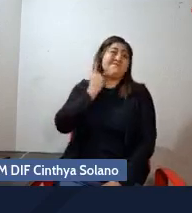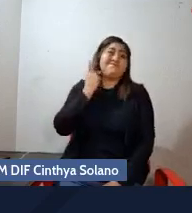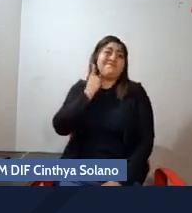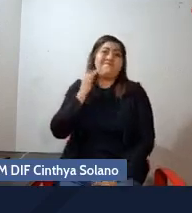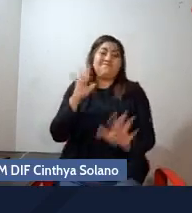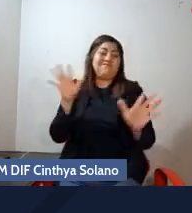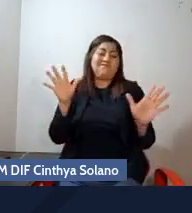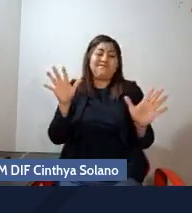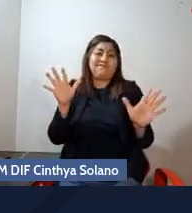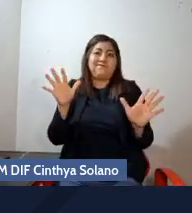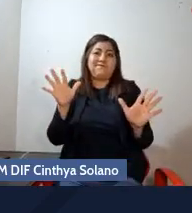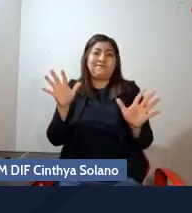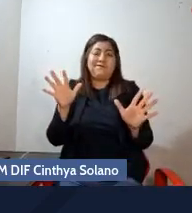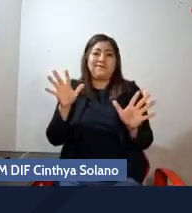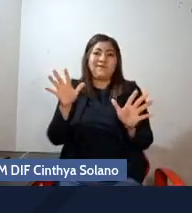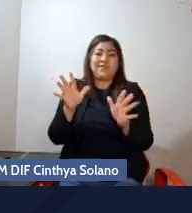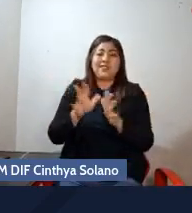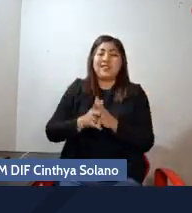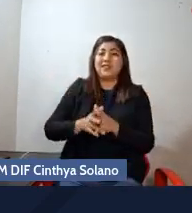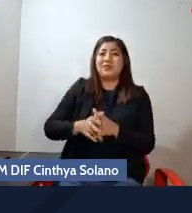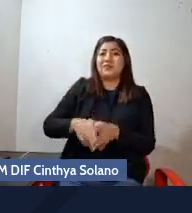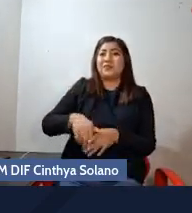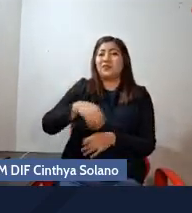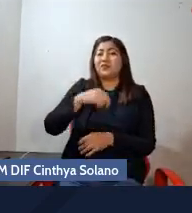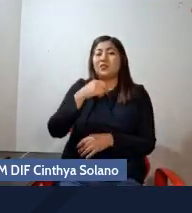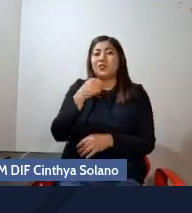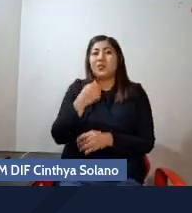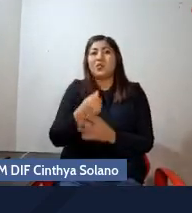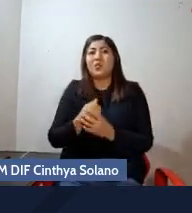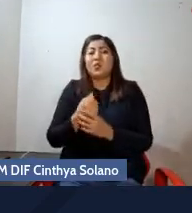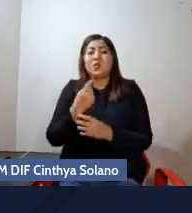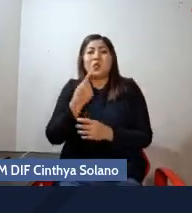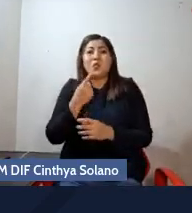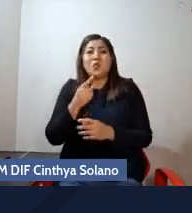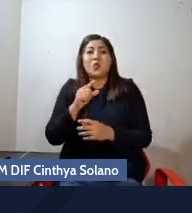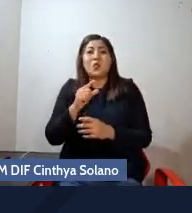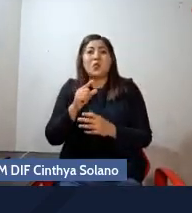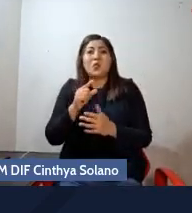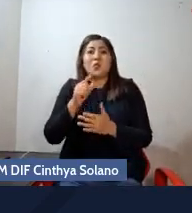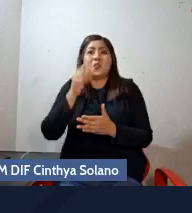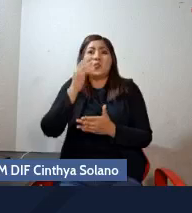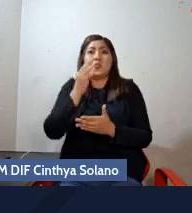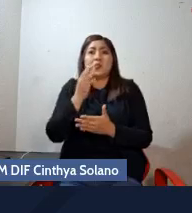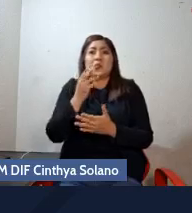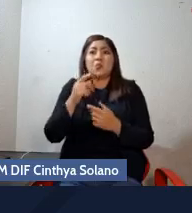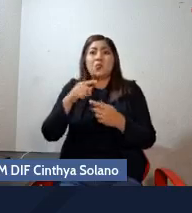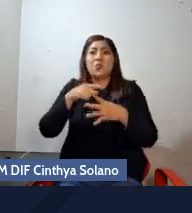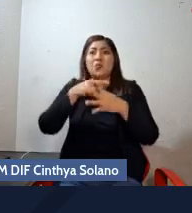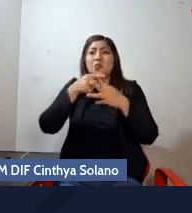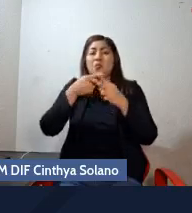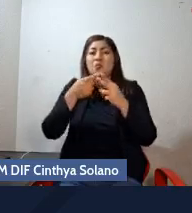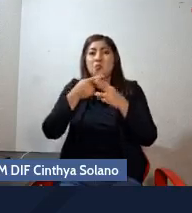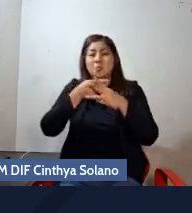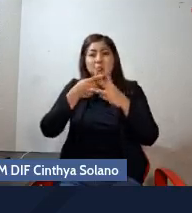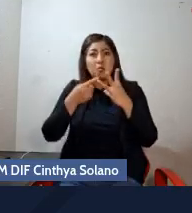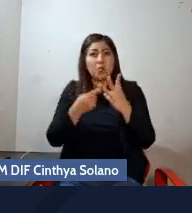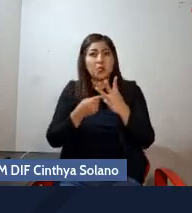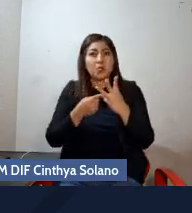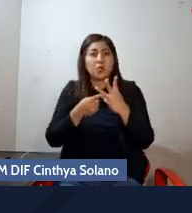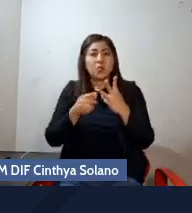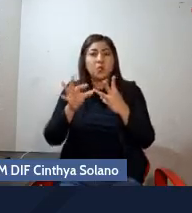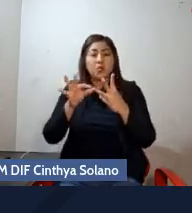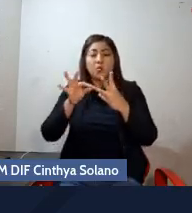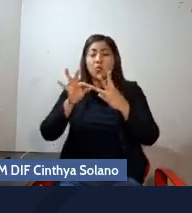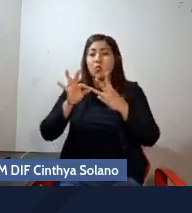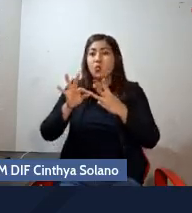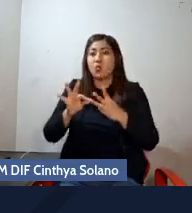la ciudadanía no esté interesado en la política. Y desafortunadamente un 37.4%